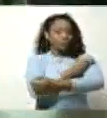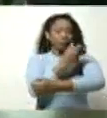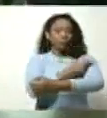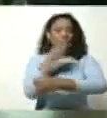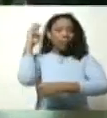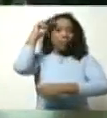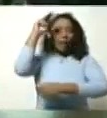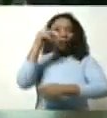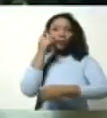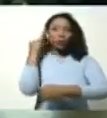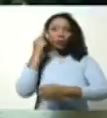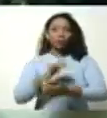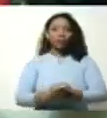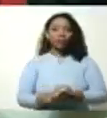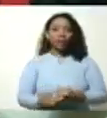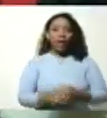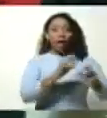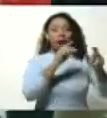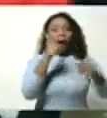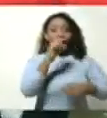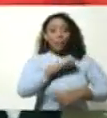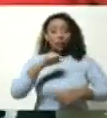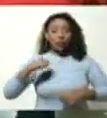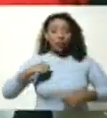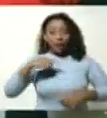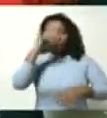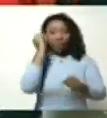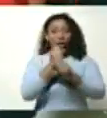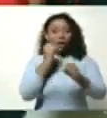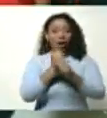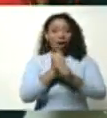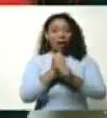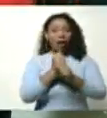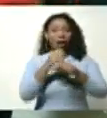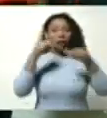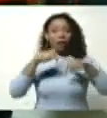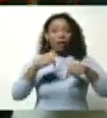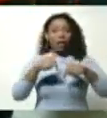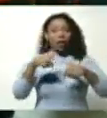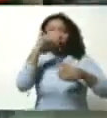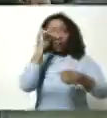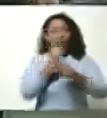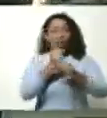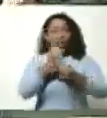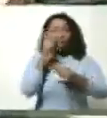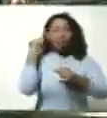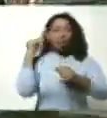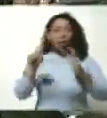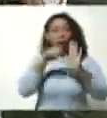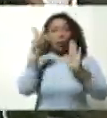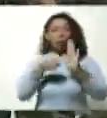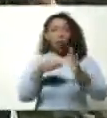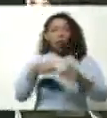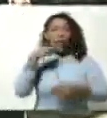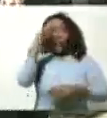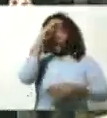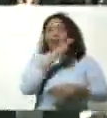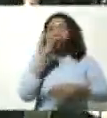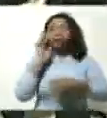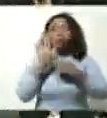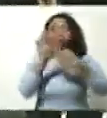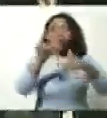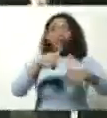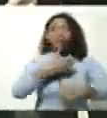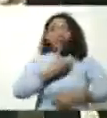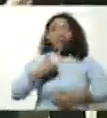maestros, maestras, el plan, al personal que labora en la unidad, a los trabajadores, a los padres y representantes que se